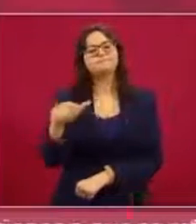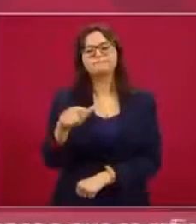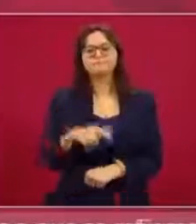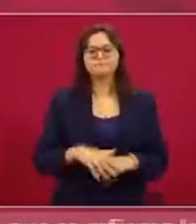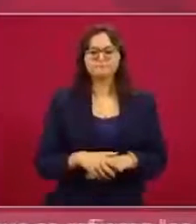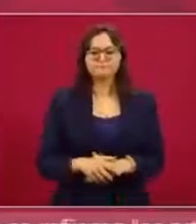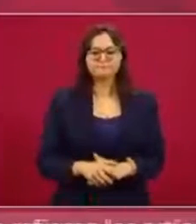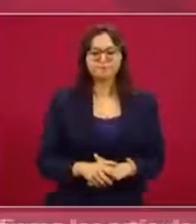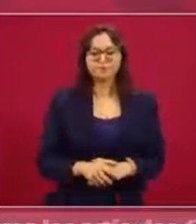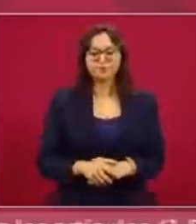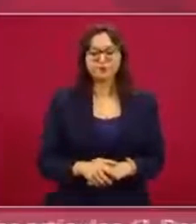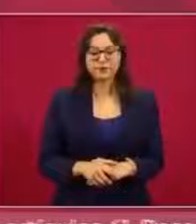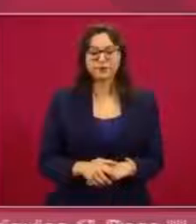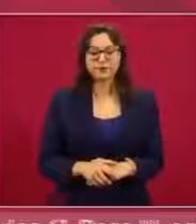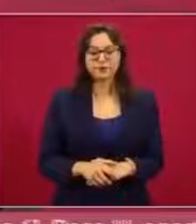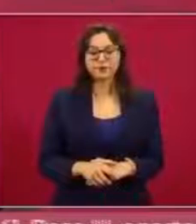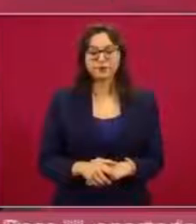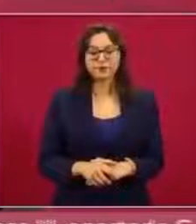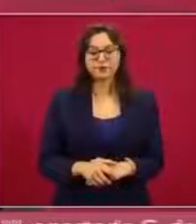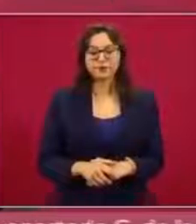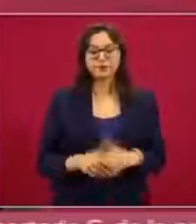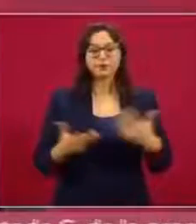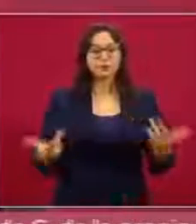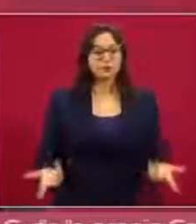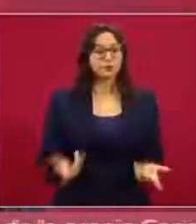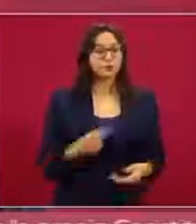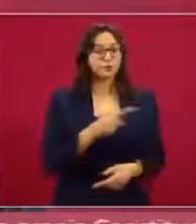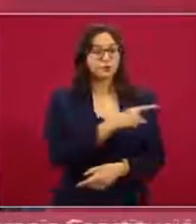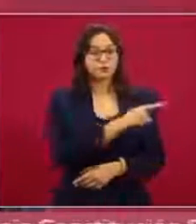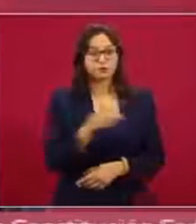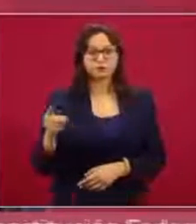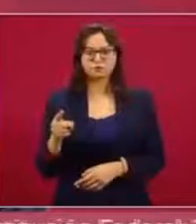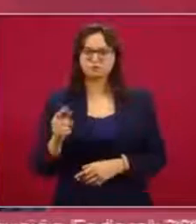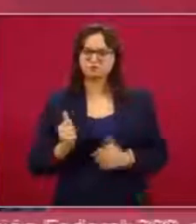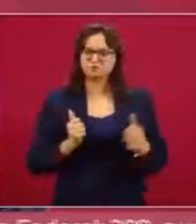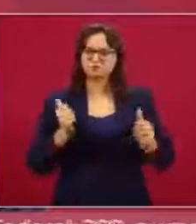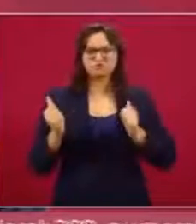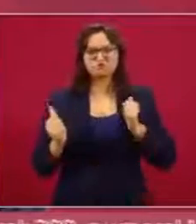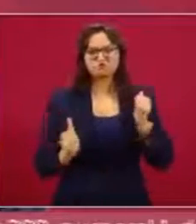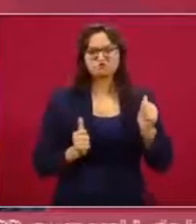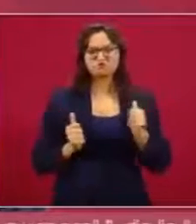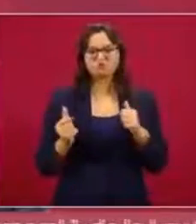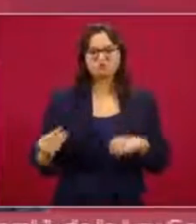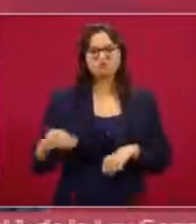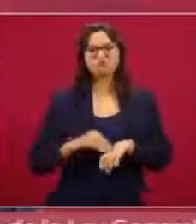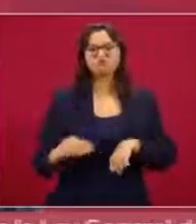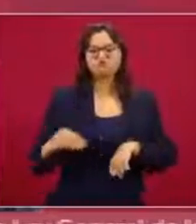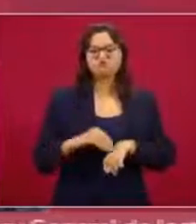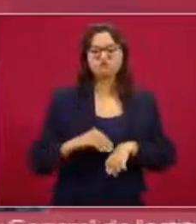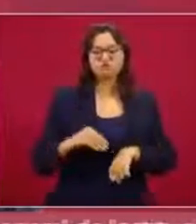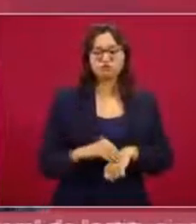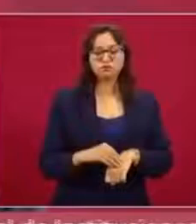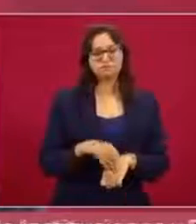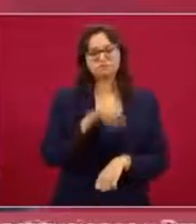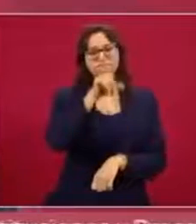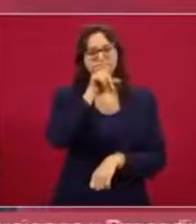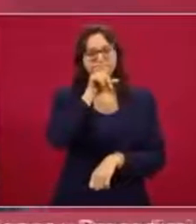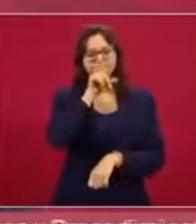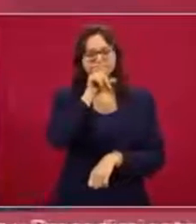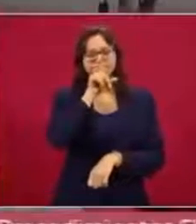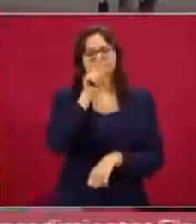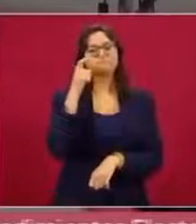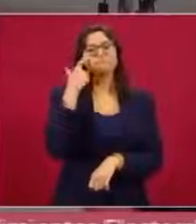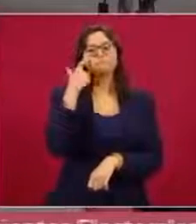los combustibles que no hay abusos y que además se